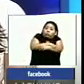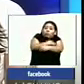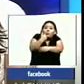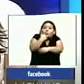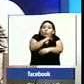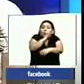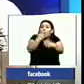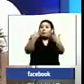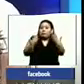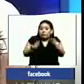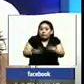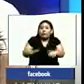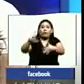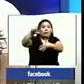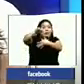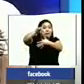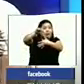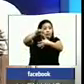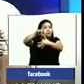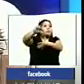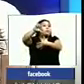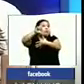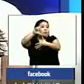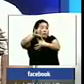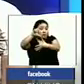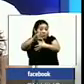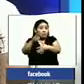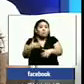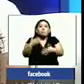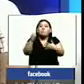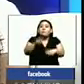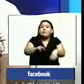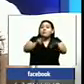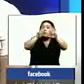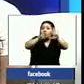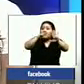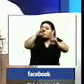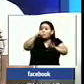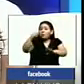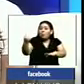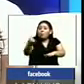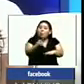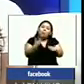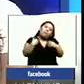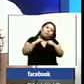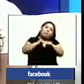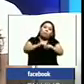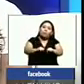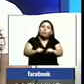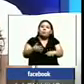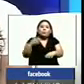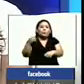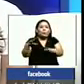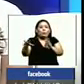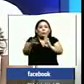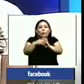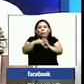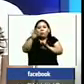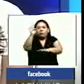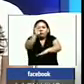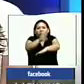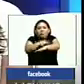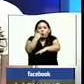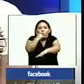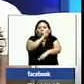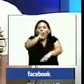Ya van más De 700 Víctimas fatales 700 Y se auguran Mayores contagios Conozca Cuáles